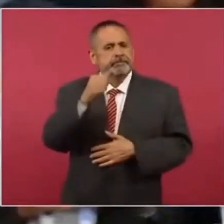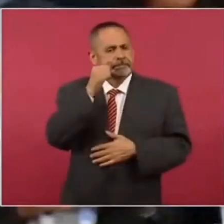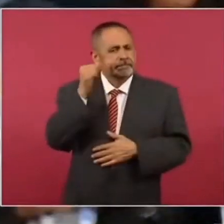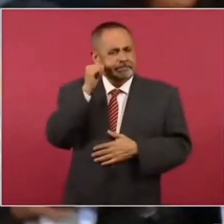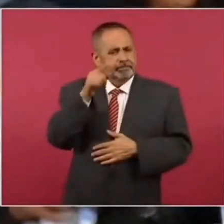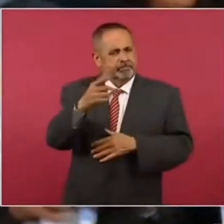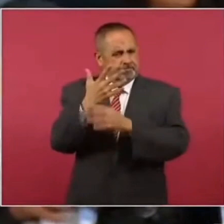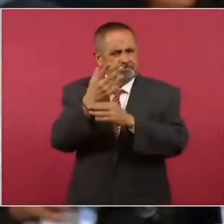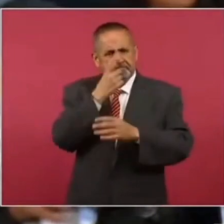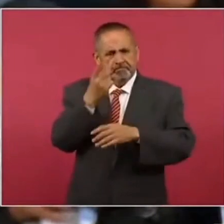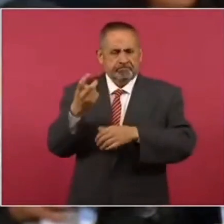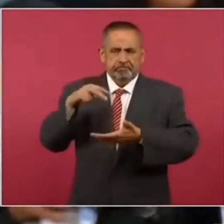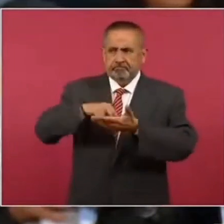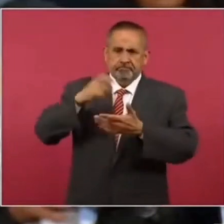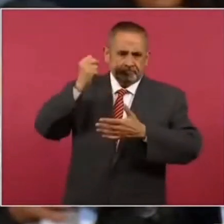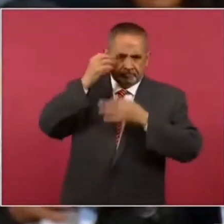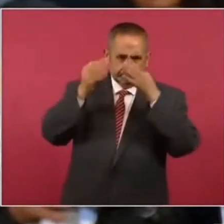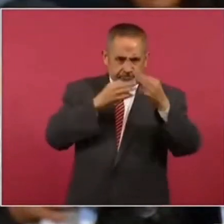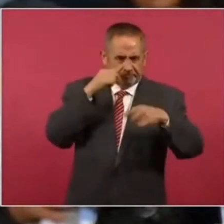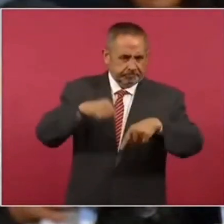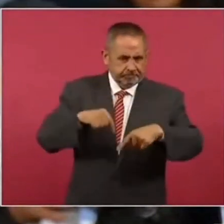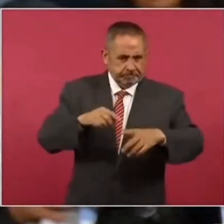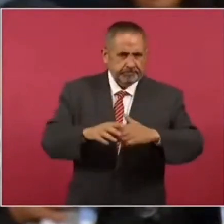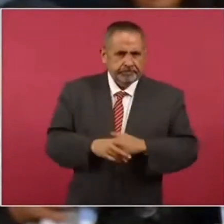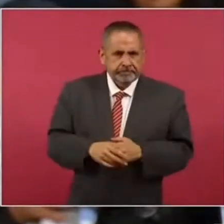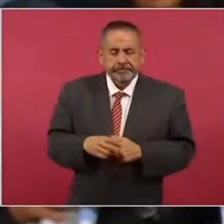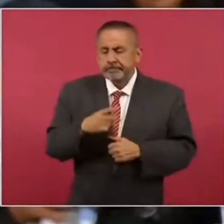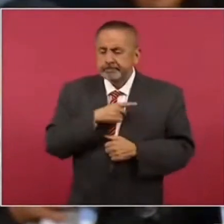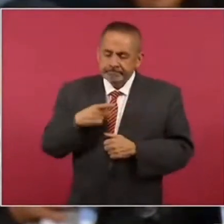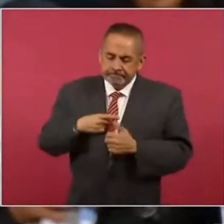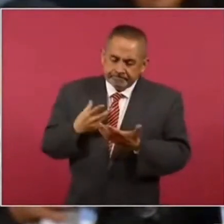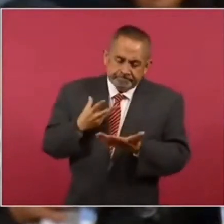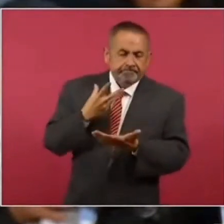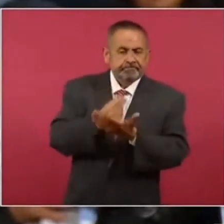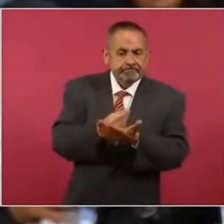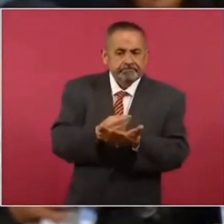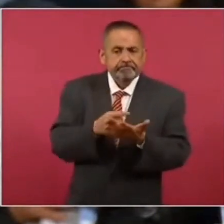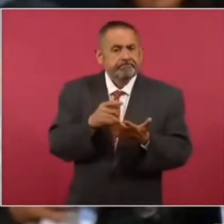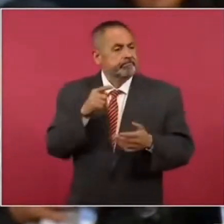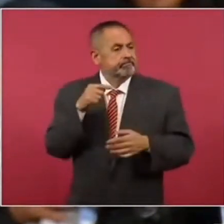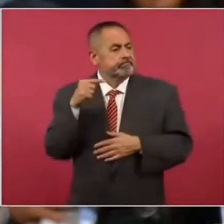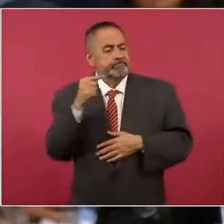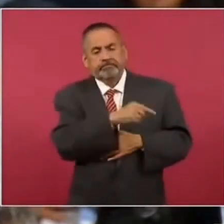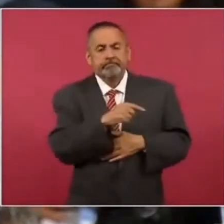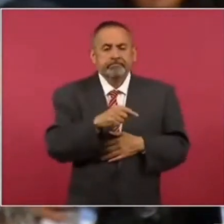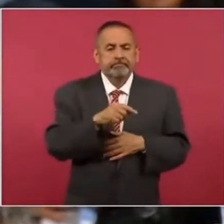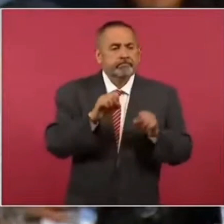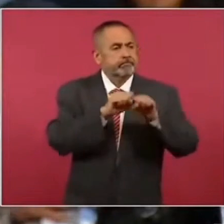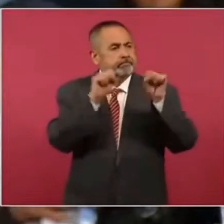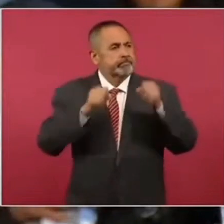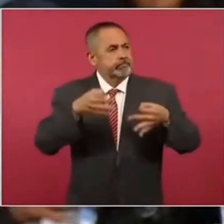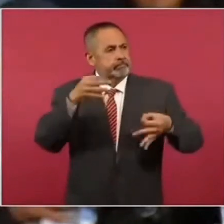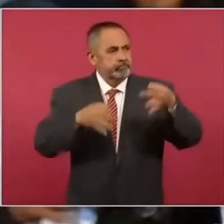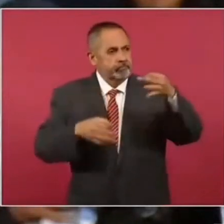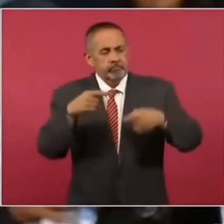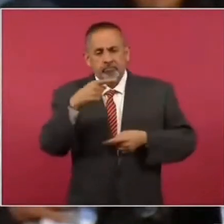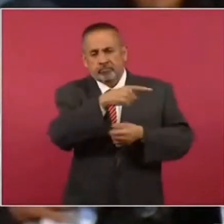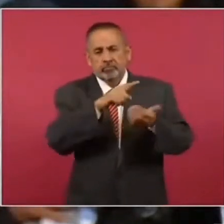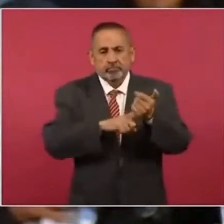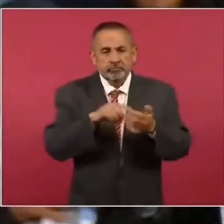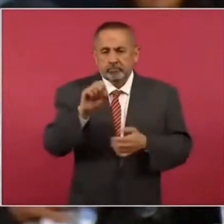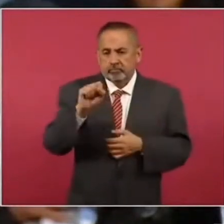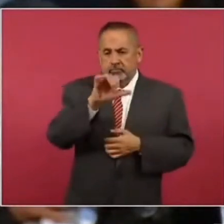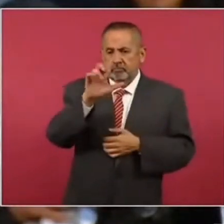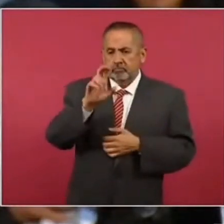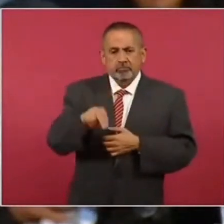decía aquí en la conferencia, que hay que reformar al sistema judicial, pero sobre todo a la Suprema